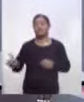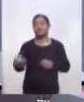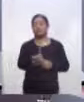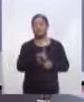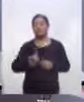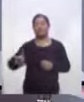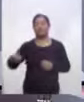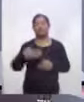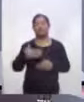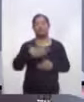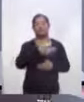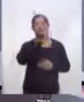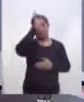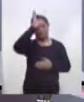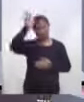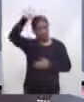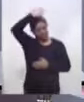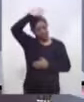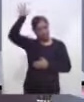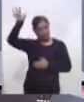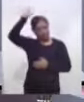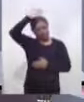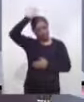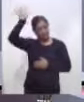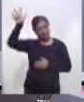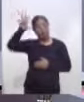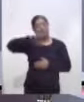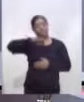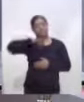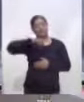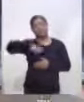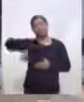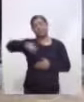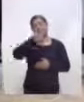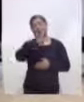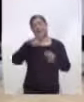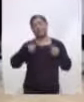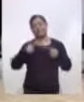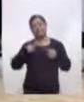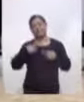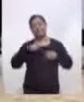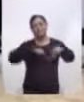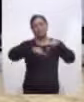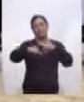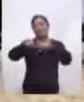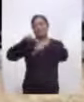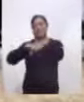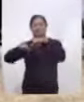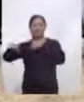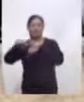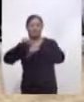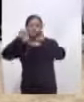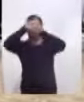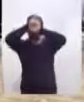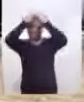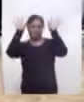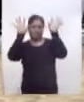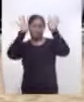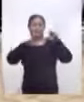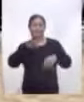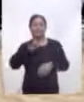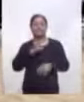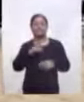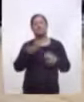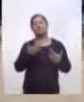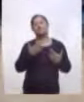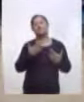atletas tlaxcaltecas compiten en relevos. Vamos a ver la información. La Secretaría de Turismo del Estado asistió al arranque